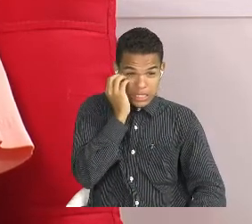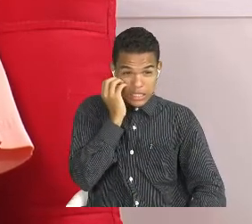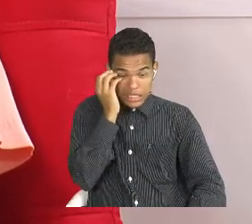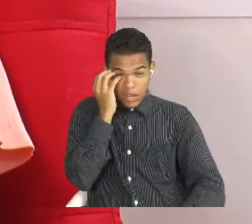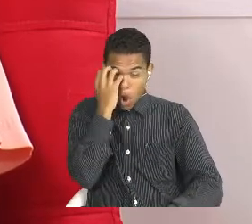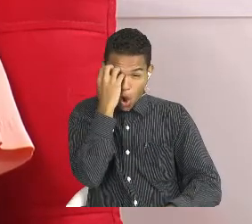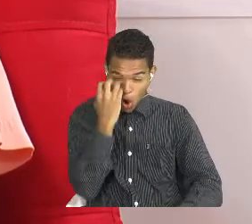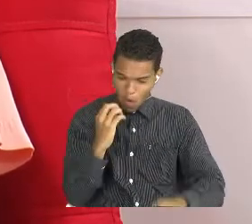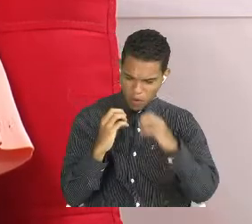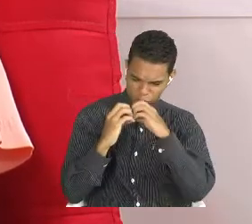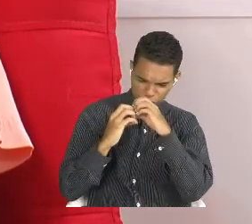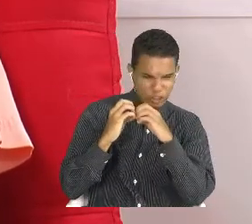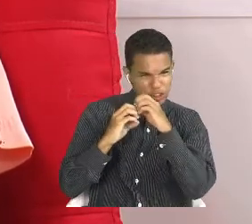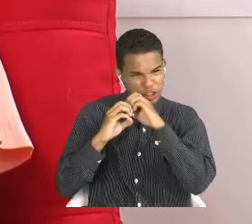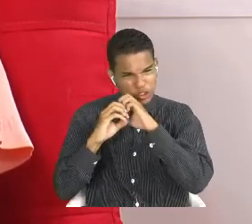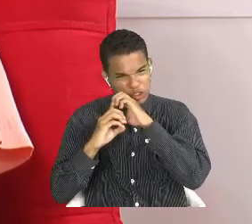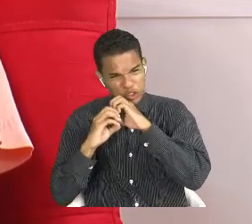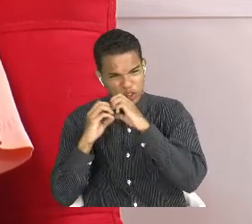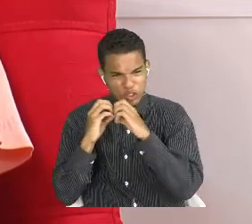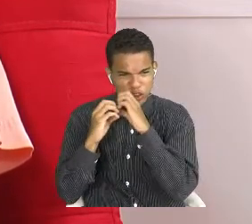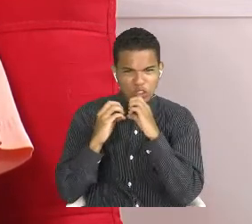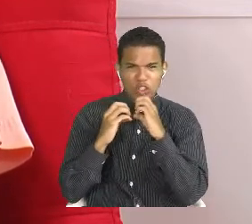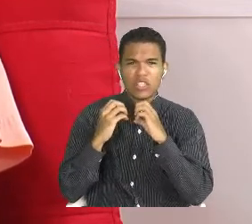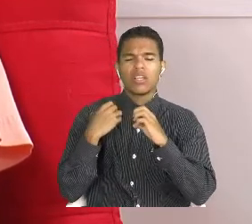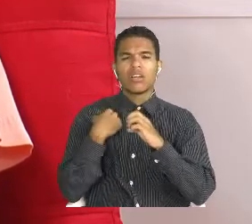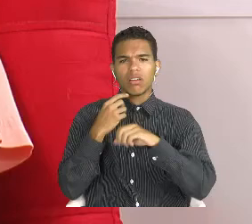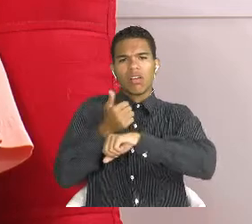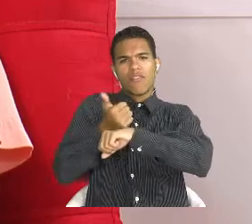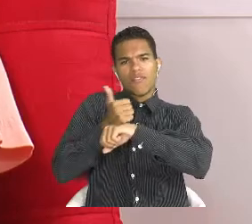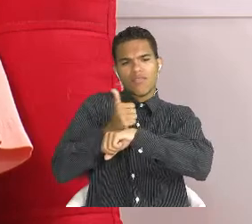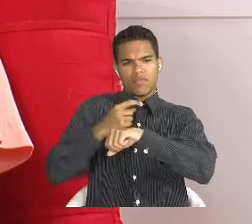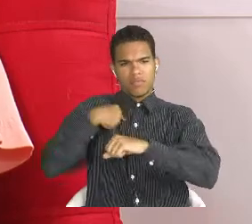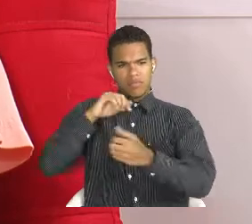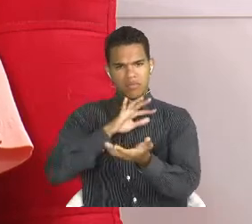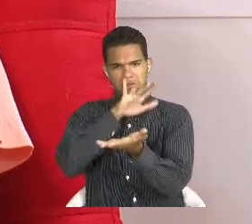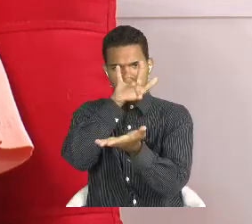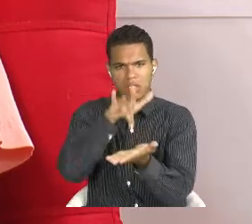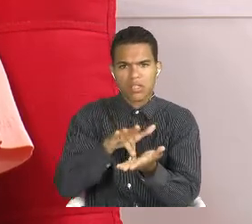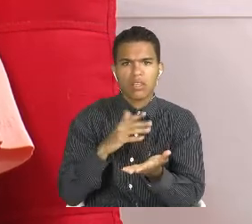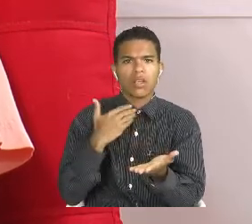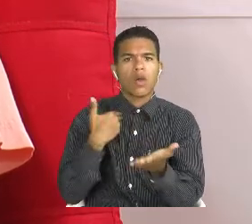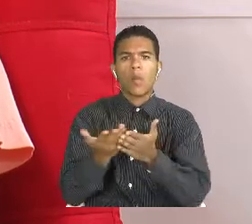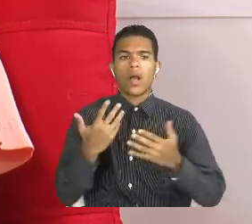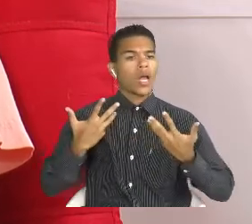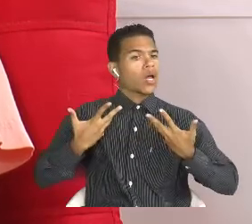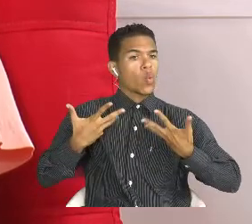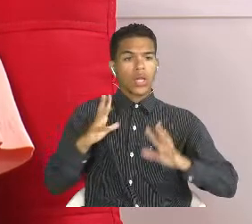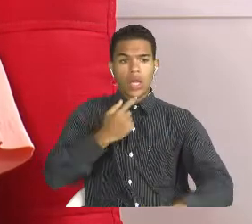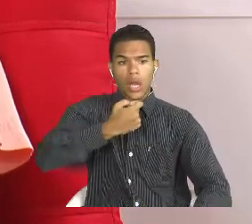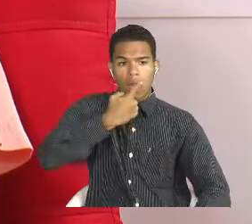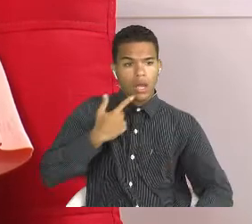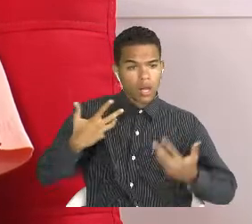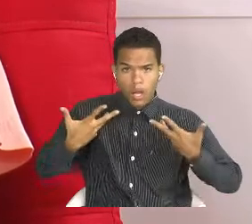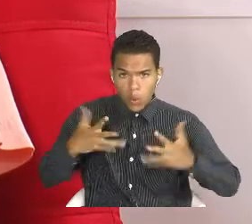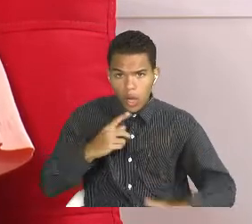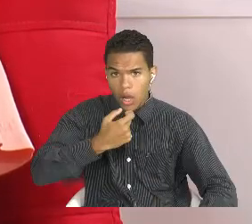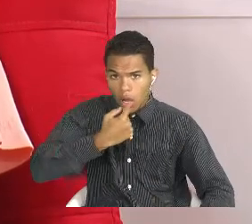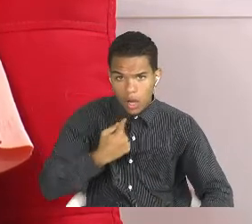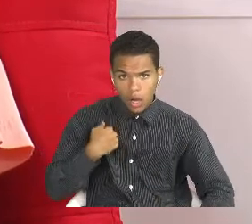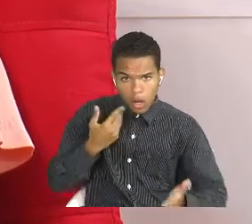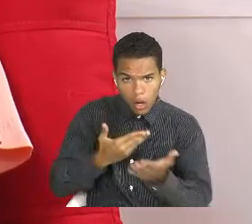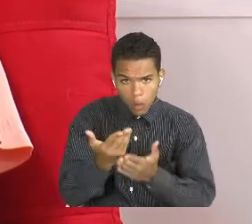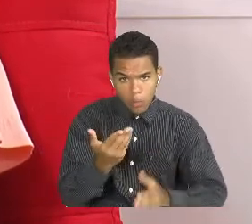automedican colirios con medicamentos que pueden, el abuso de ellos, provocar o inducir la creación de un